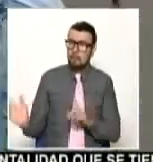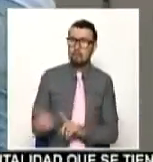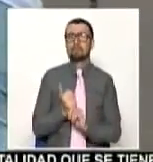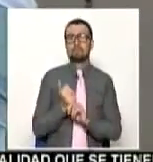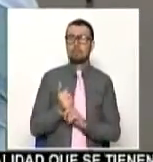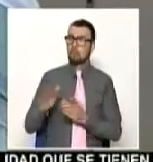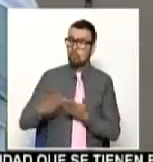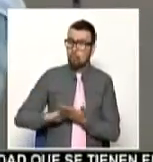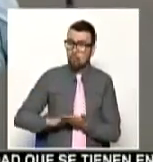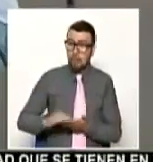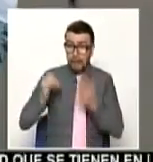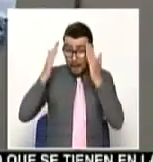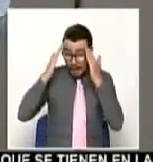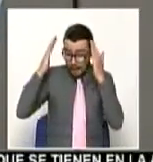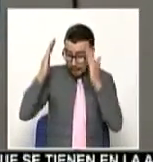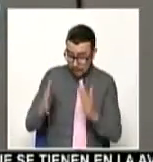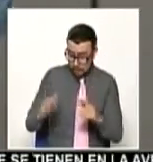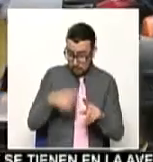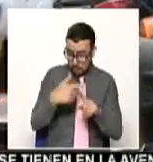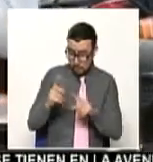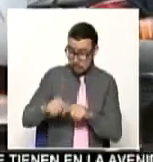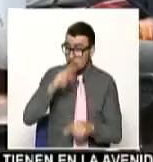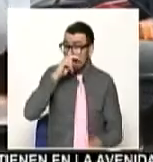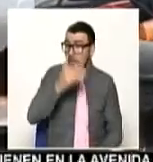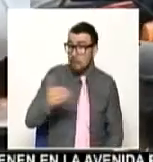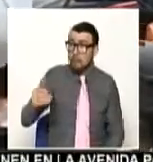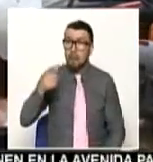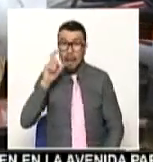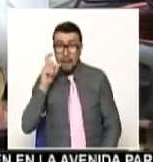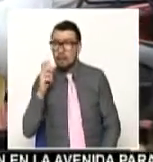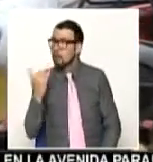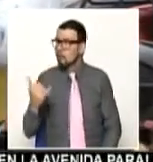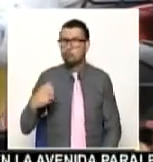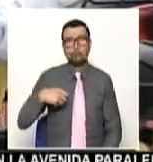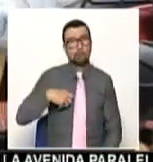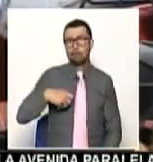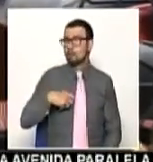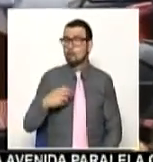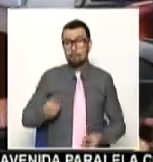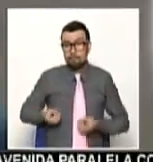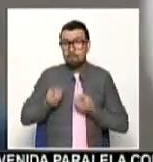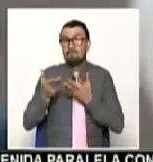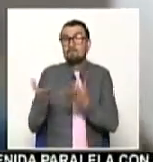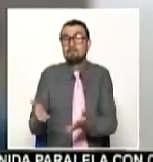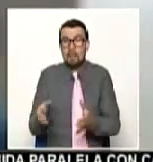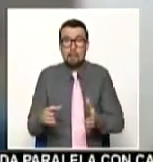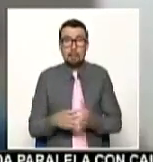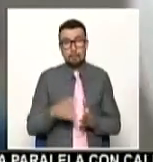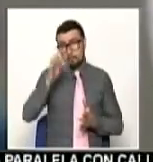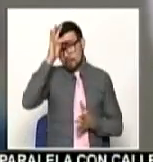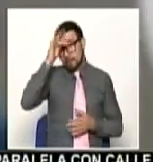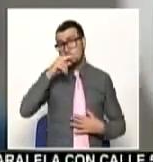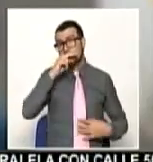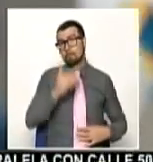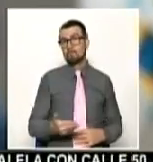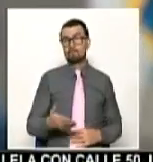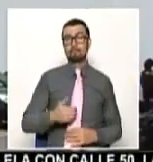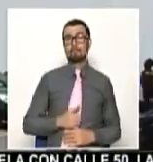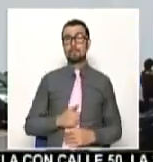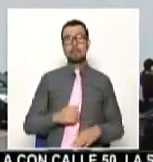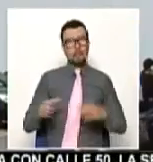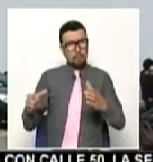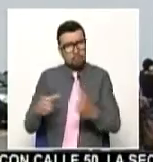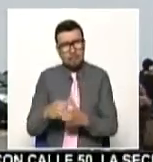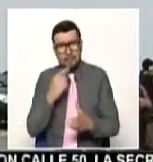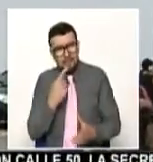para lograr la atención de innumerables niños de Caldas que no tienen esta prestación del servicio por parte del hospital infantil. Este centro